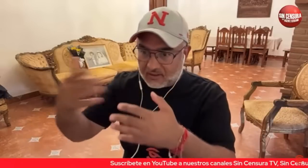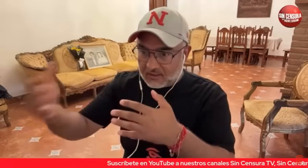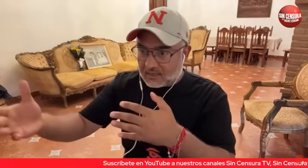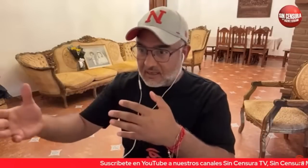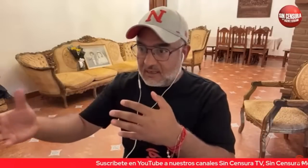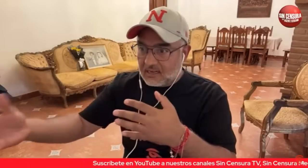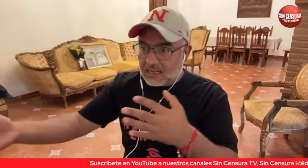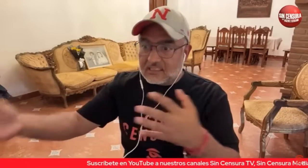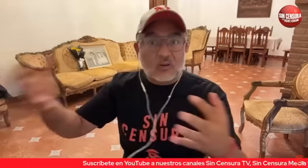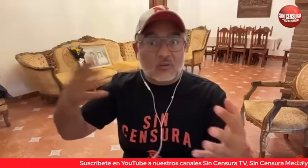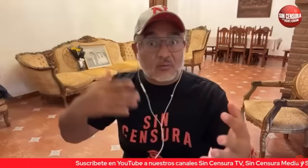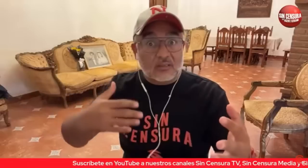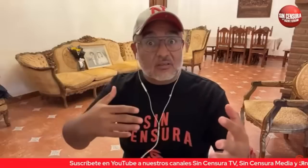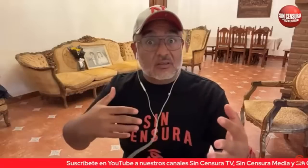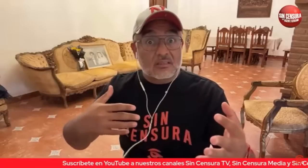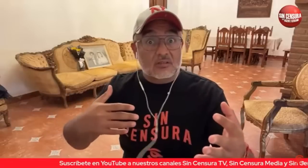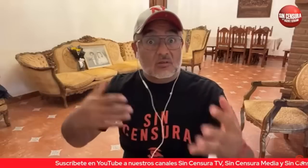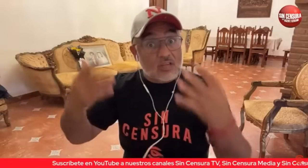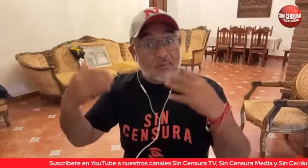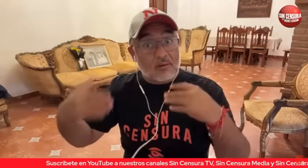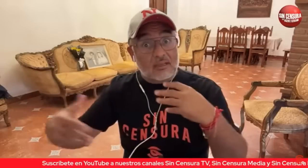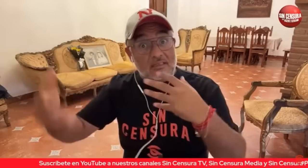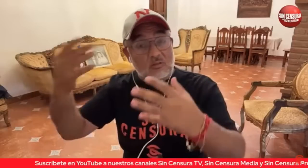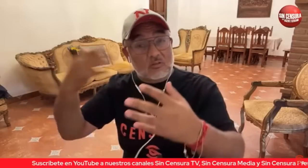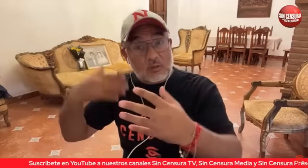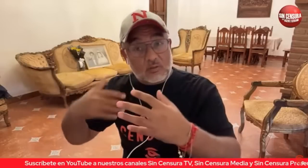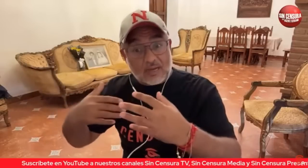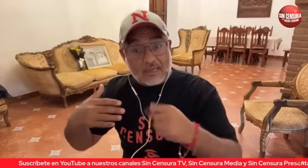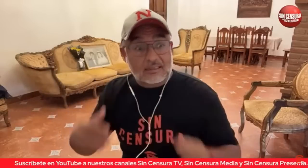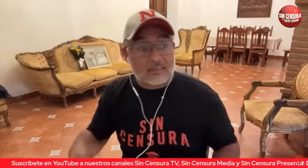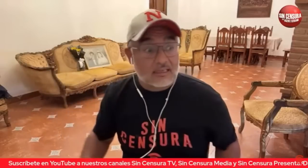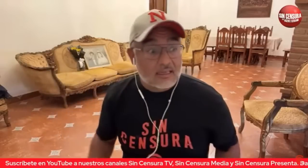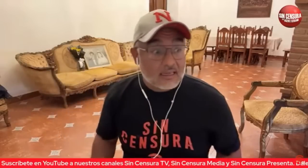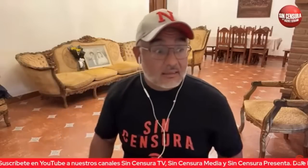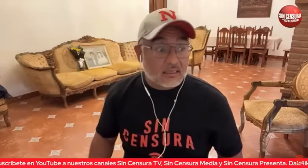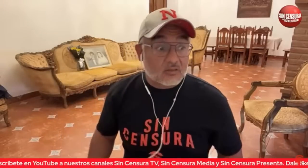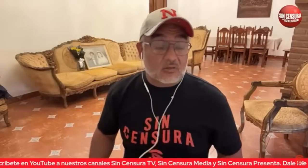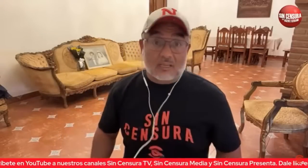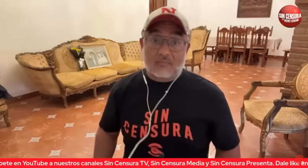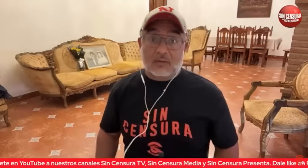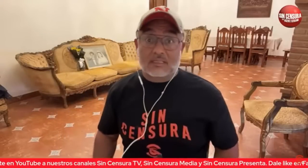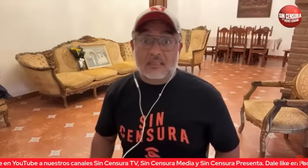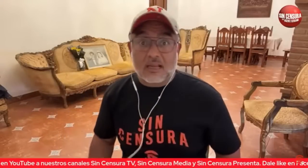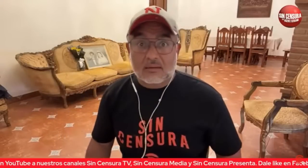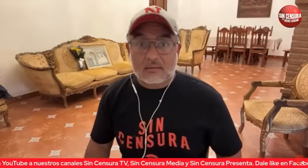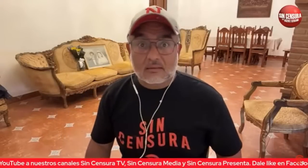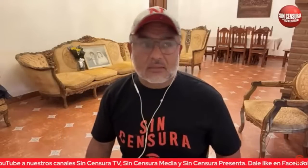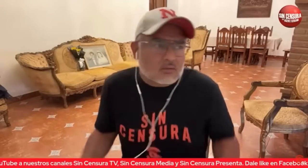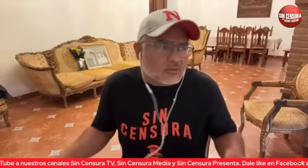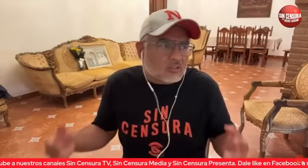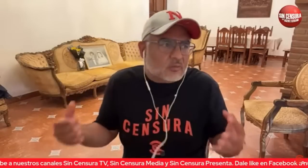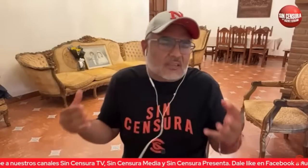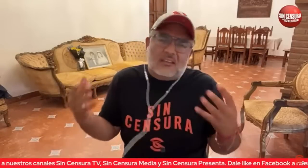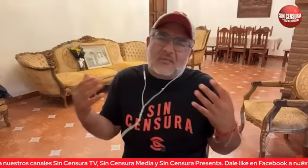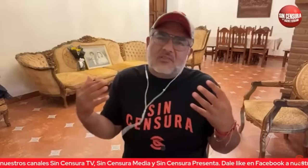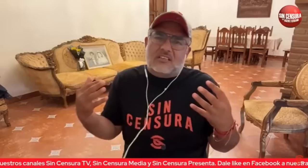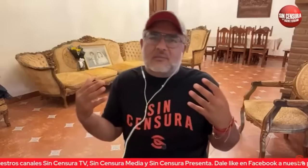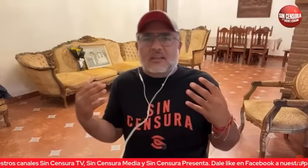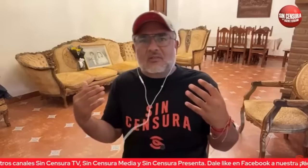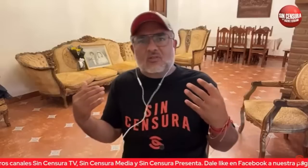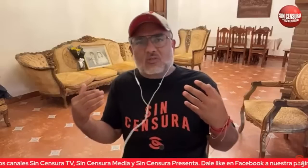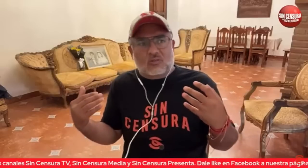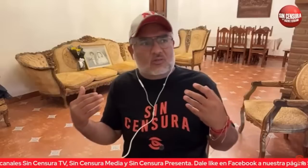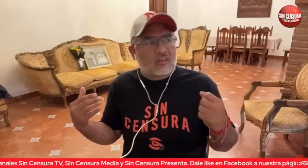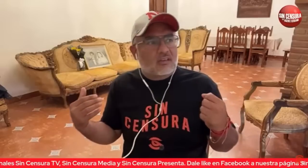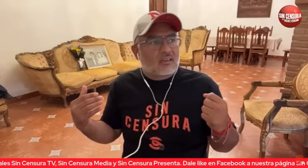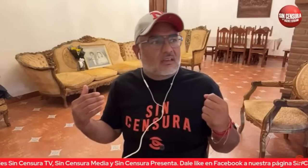hora de defender las incorporaciones de estos chapulines, de estos personajes, de estos impresentables. Bueno, entonces, ¿por qué tendríamos que